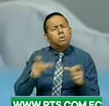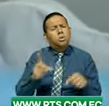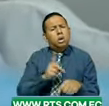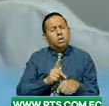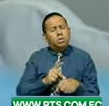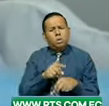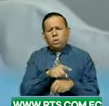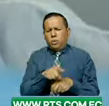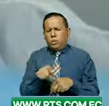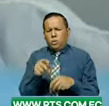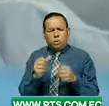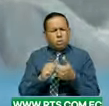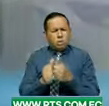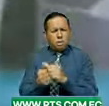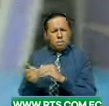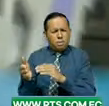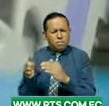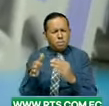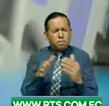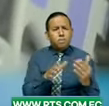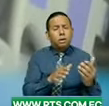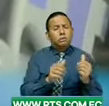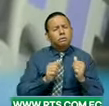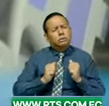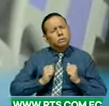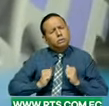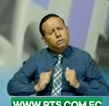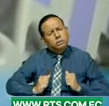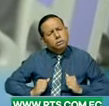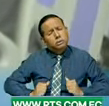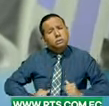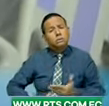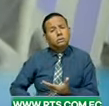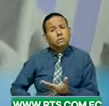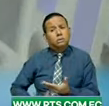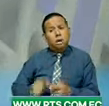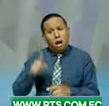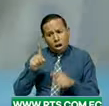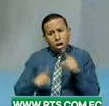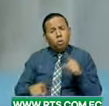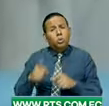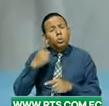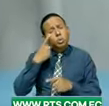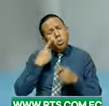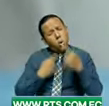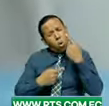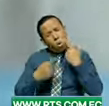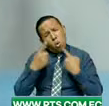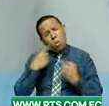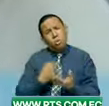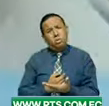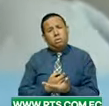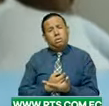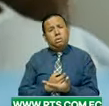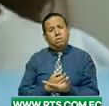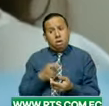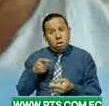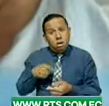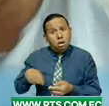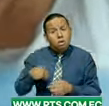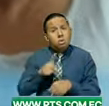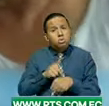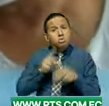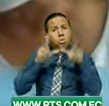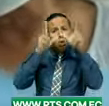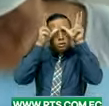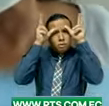quedé. Ellos estaban bien tristes. Mi hijo lloraba. Imagínense todo el sufrimiento que han tenido